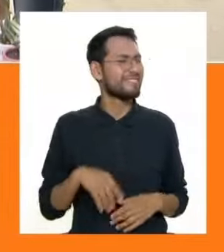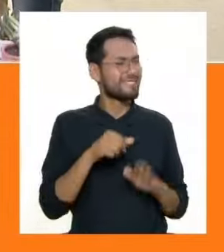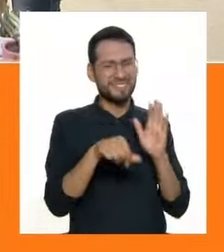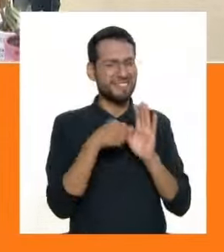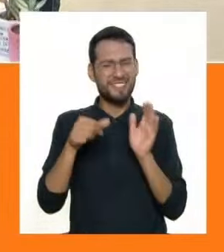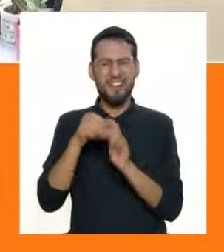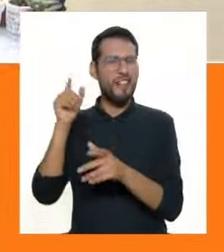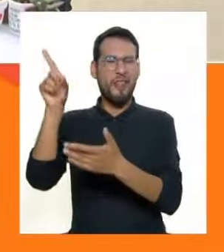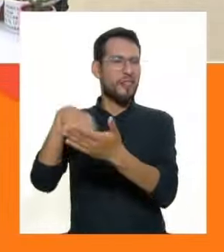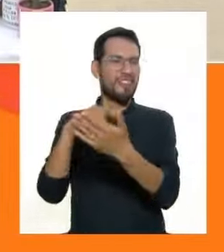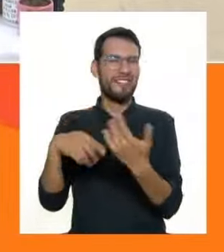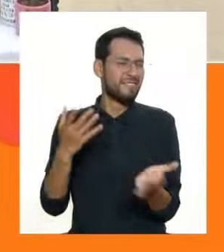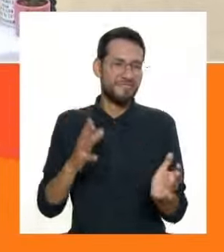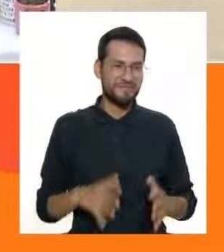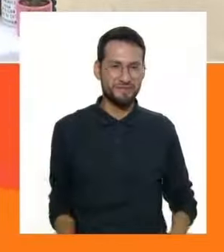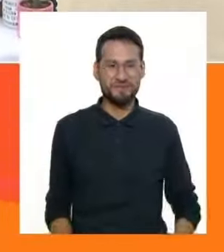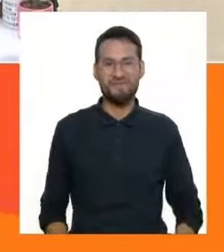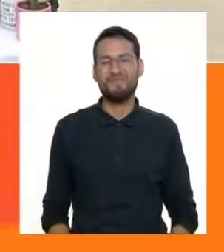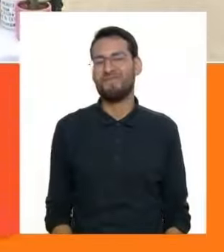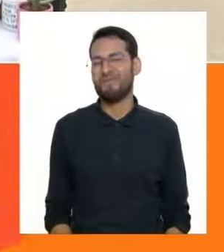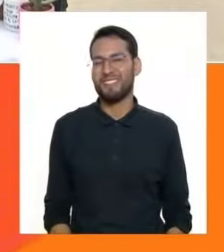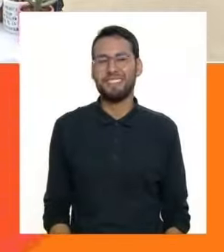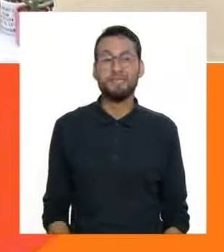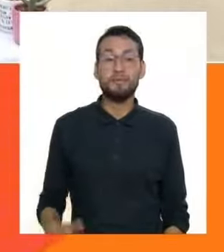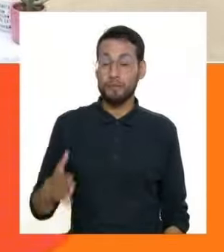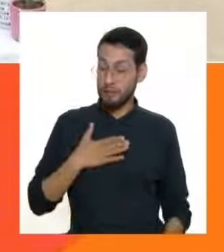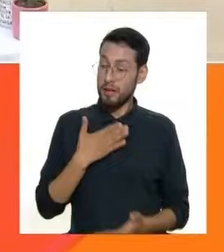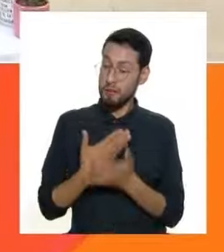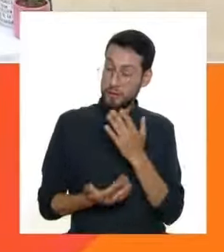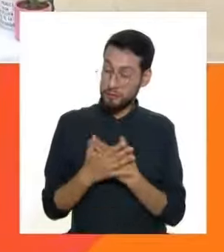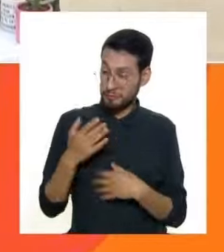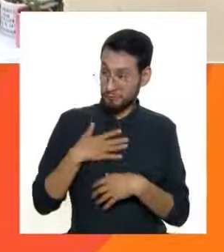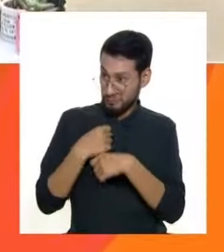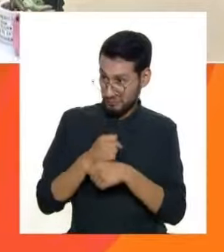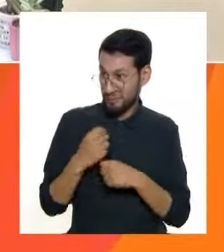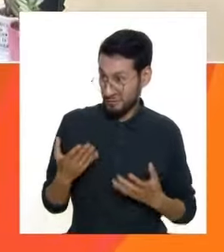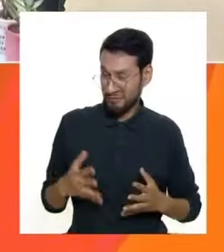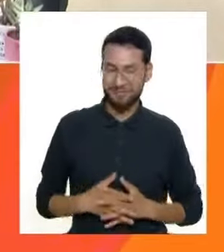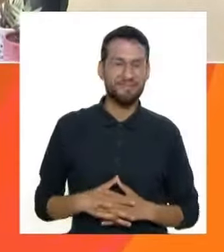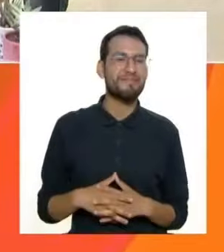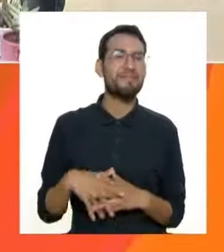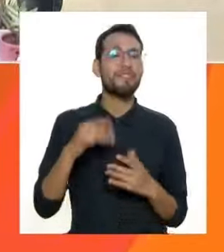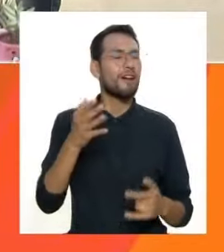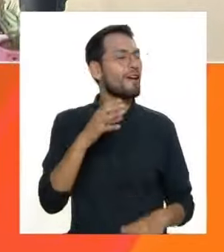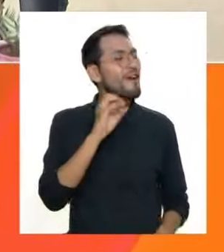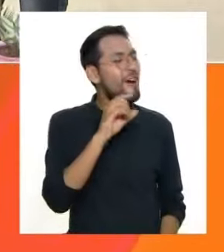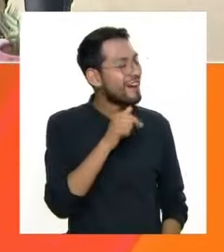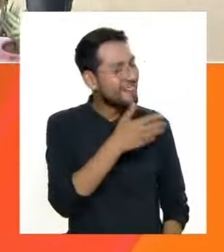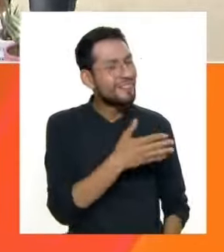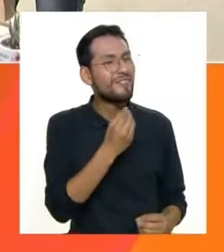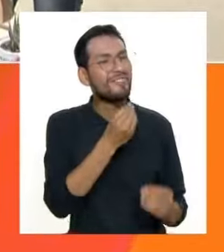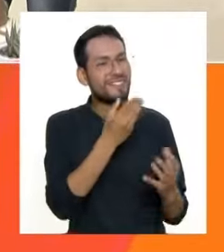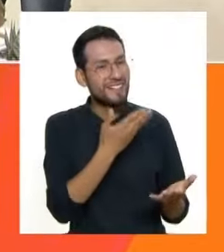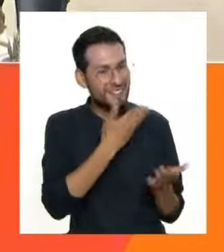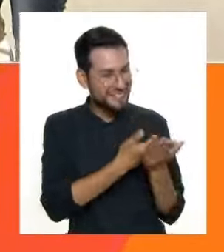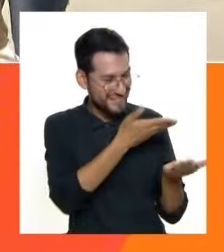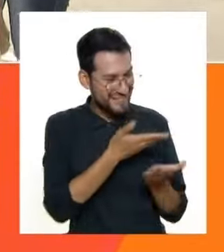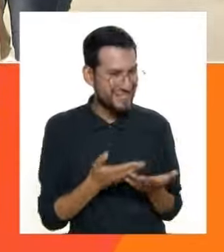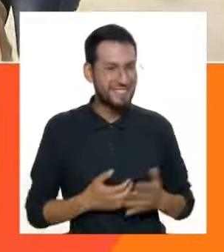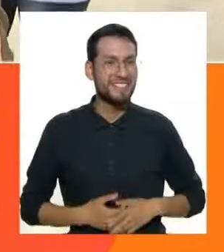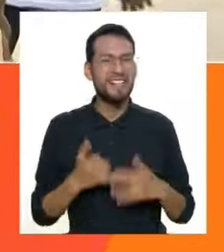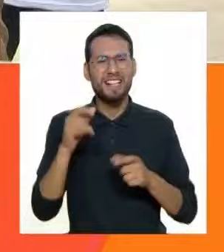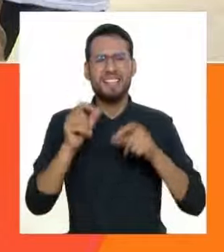Vane. Mira, y con mis manos, por supuesto, con esas manitas. Mi querida Olguita, ¿qué tal? Bienvenida a Más Conectados.